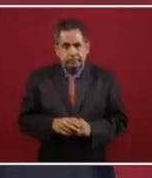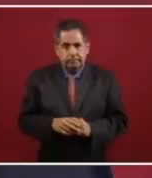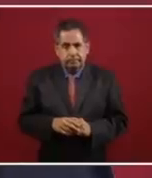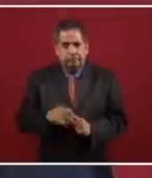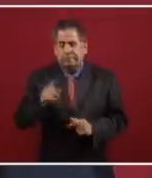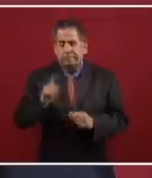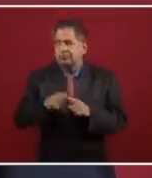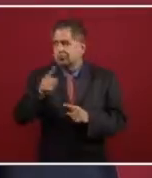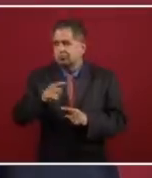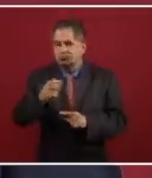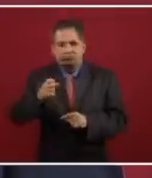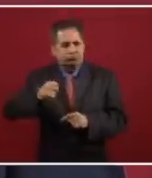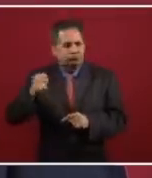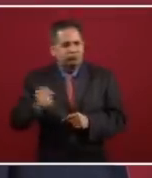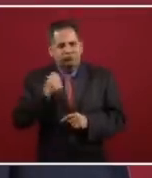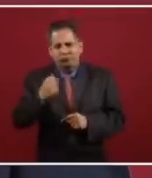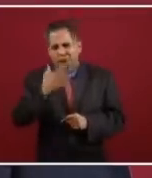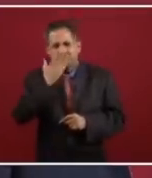privilegiados